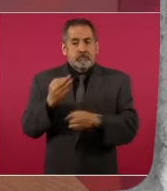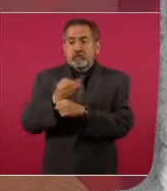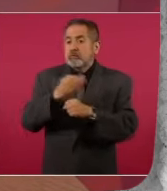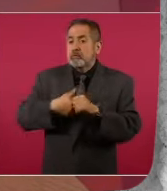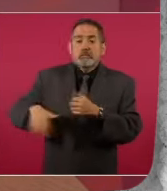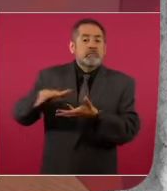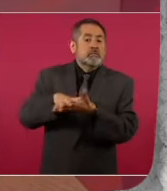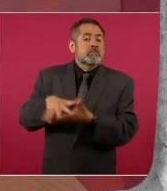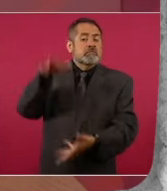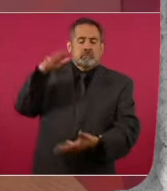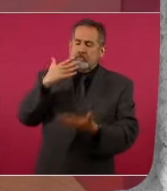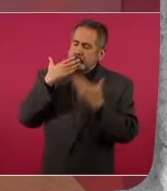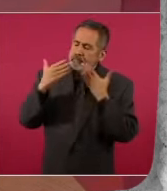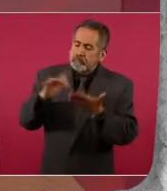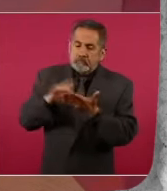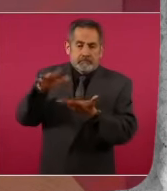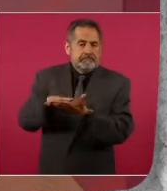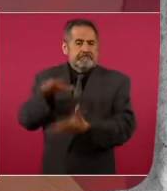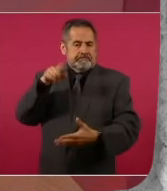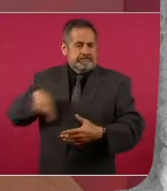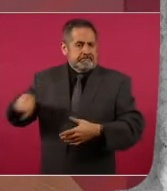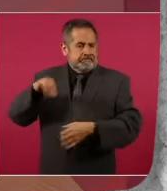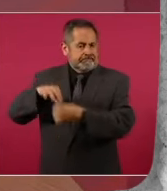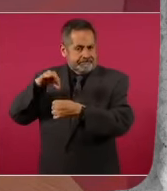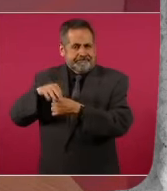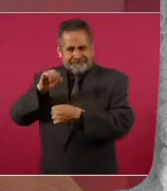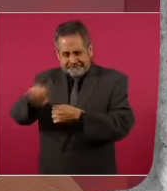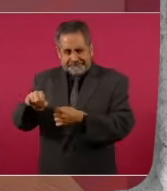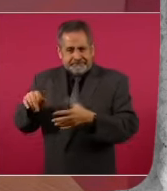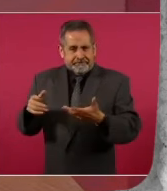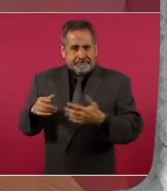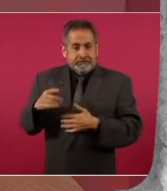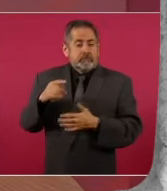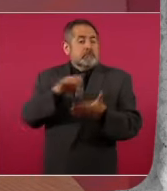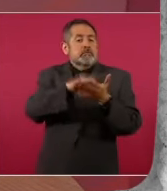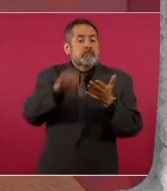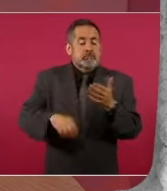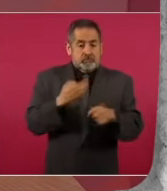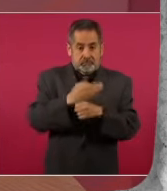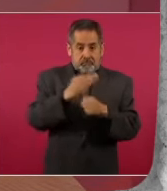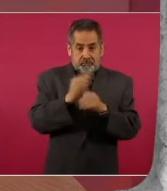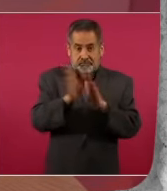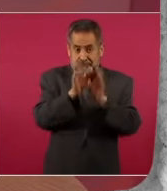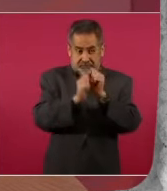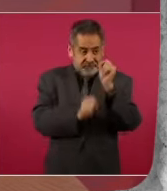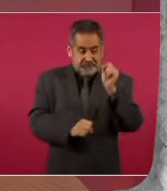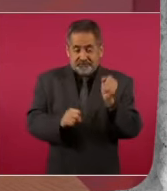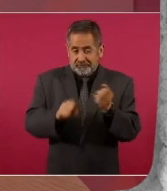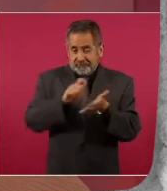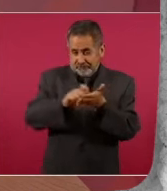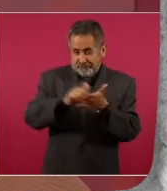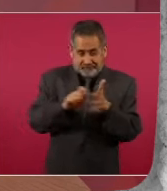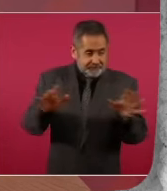gente, pero para llevar a cabo las reformas constitucionales